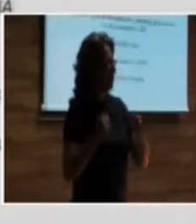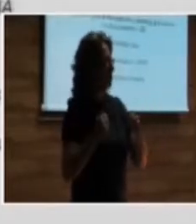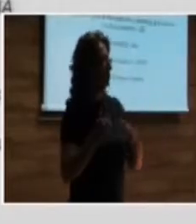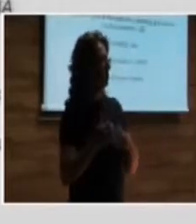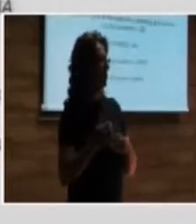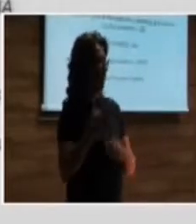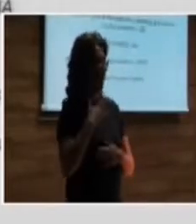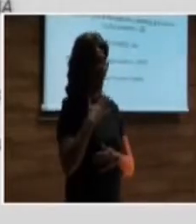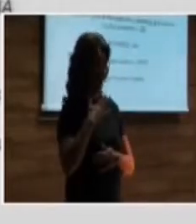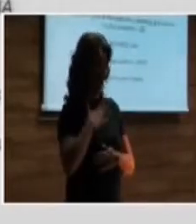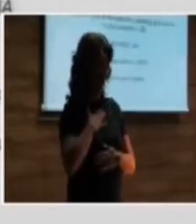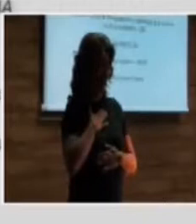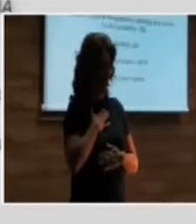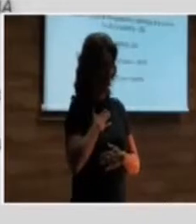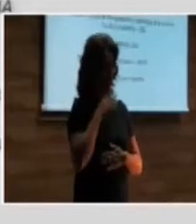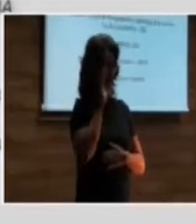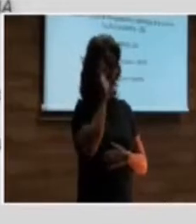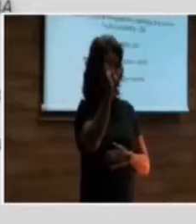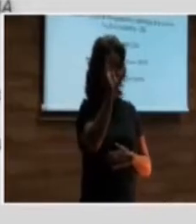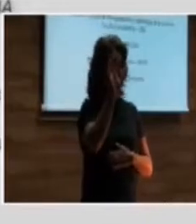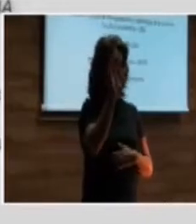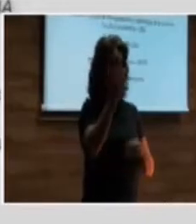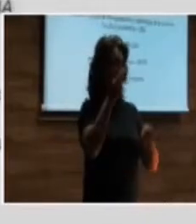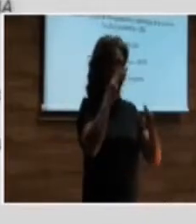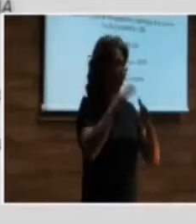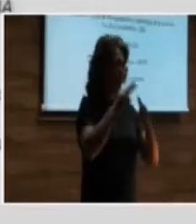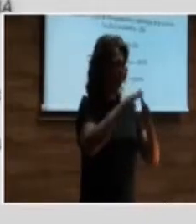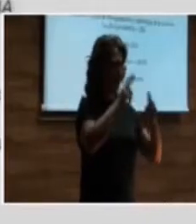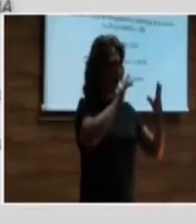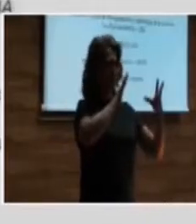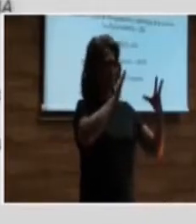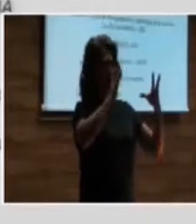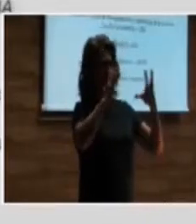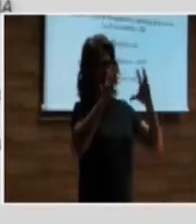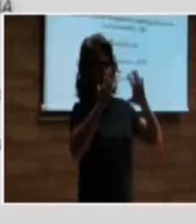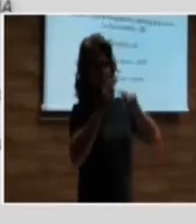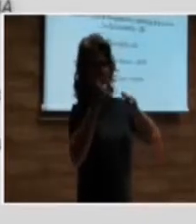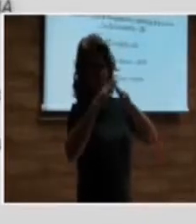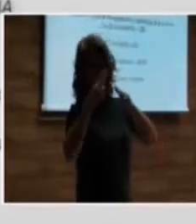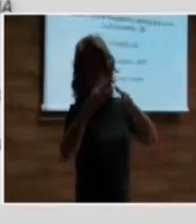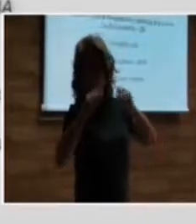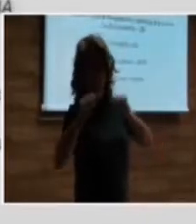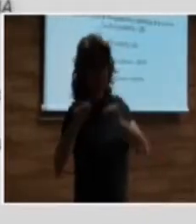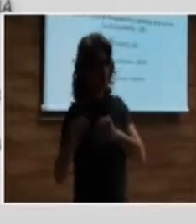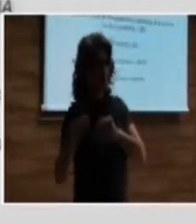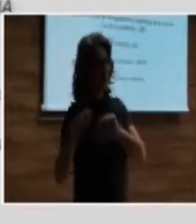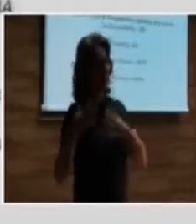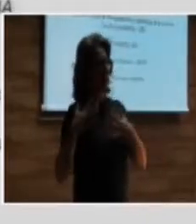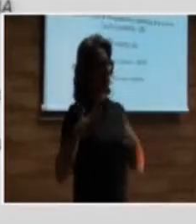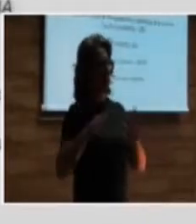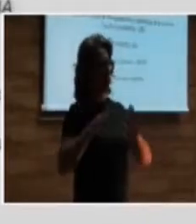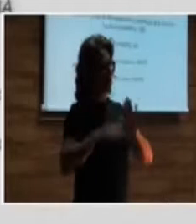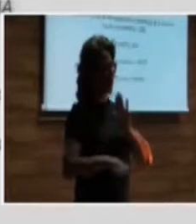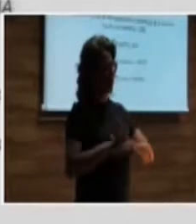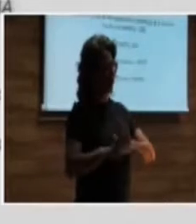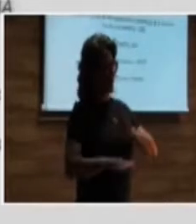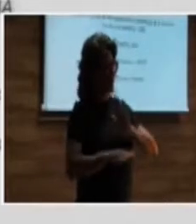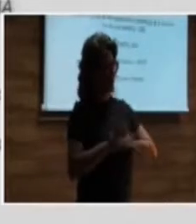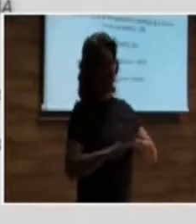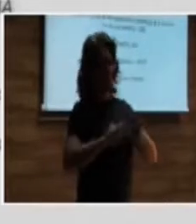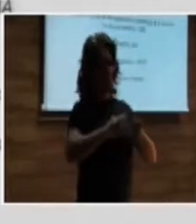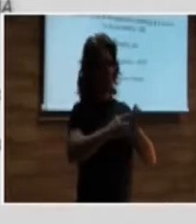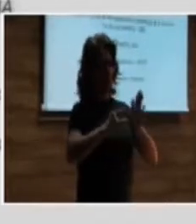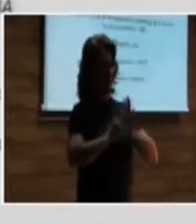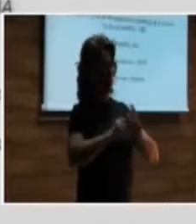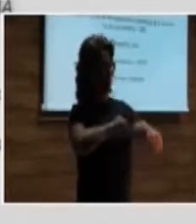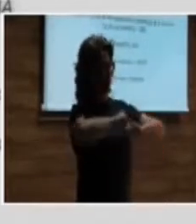que ha tenido muchos cambios políticos, quien ha podido mantenerse en el tiempo como un programa estable